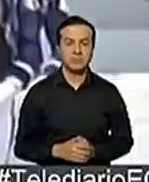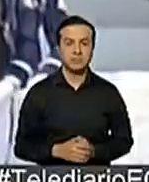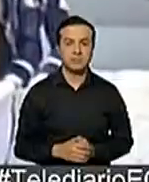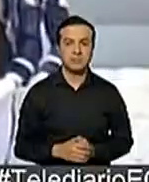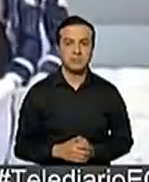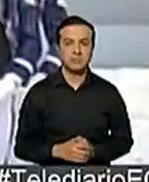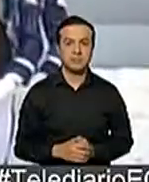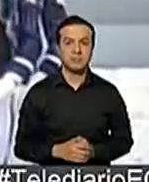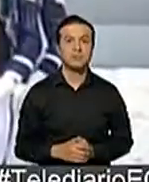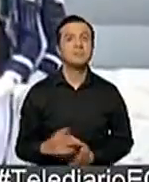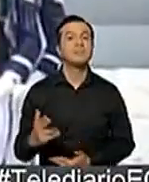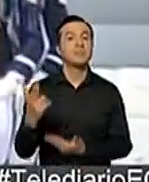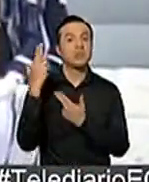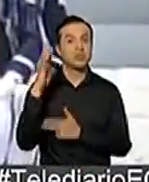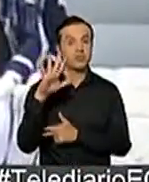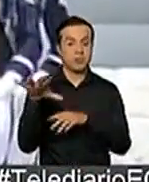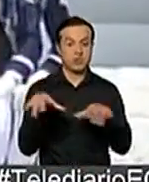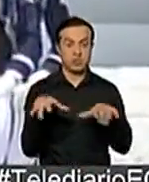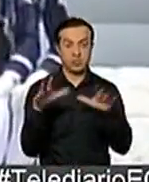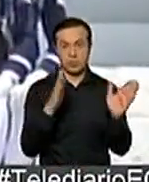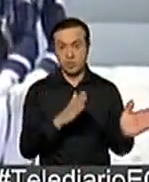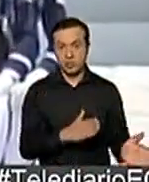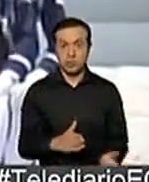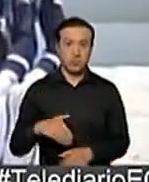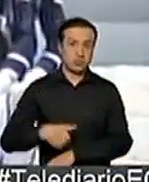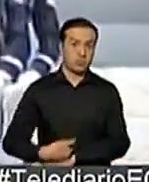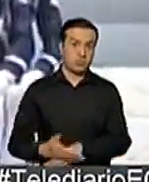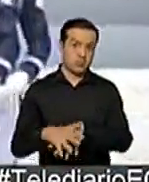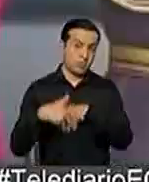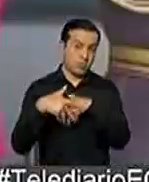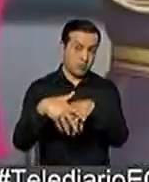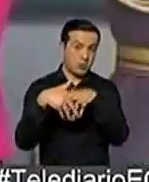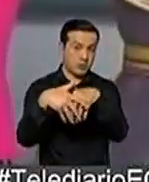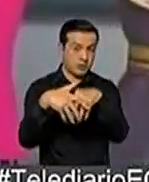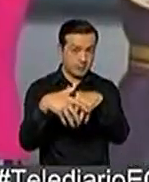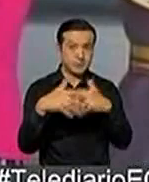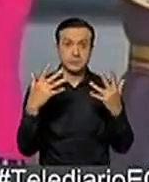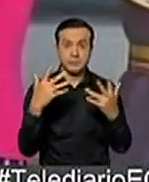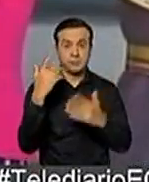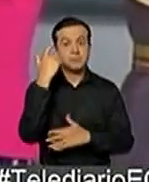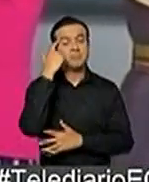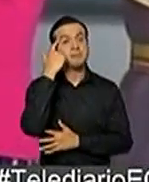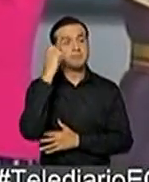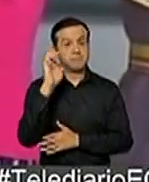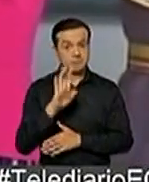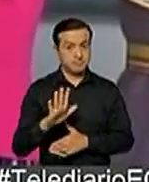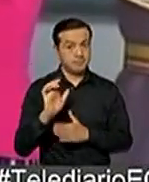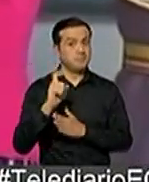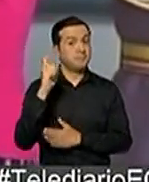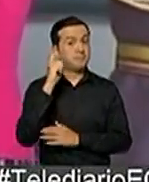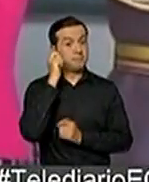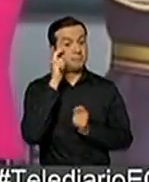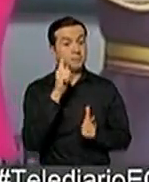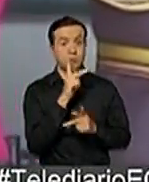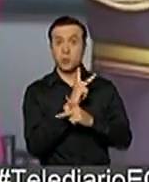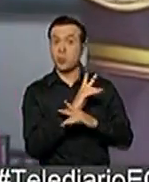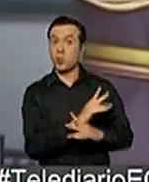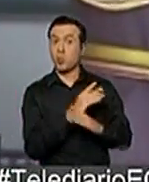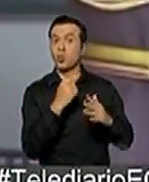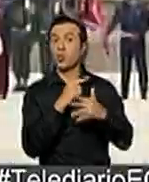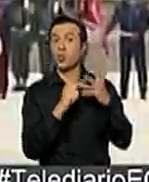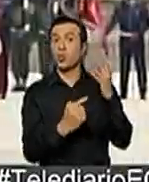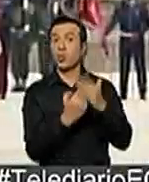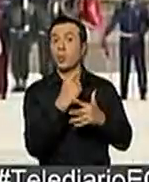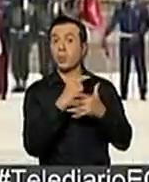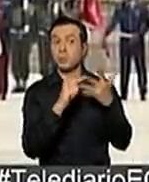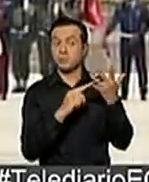Fuerzas Armadas por su actuación durante las recientes jornadas de protesta. Consideró que el país debe prevenir y enfrentar nuevas